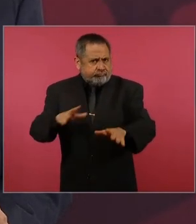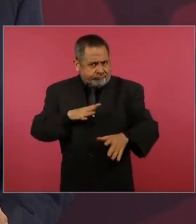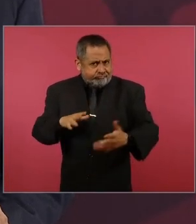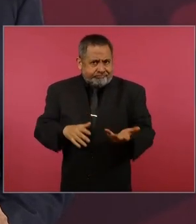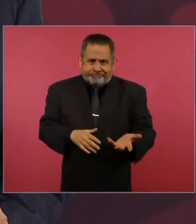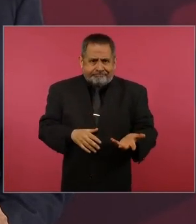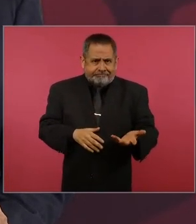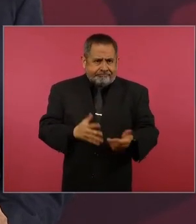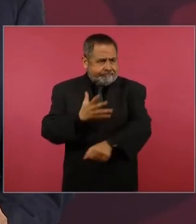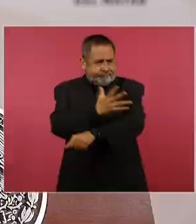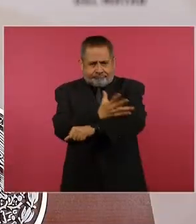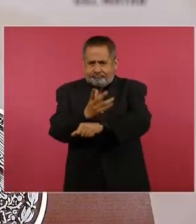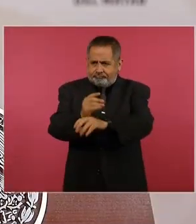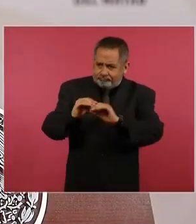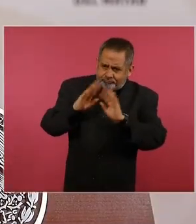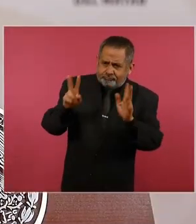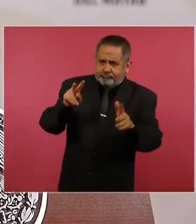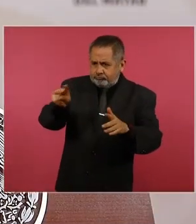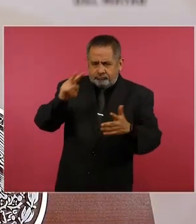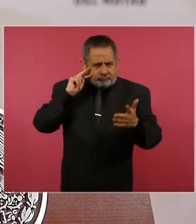¿Había transparencia?